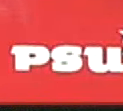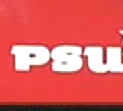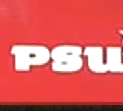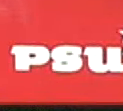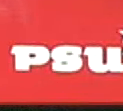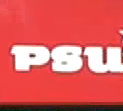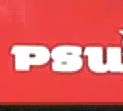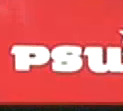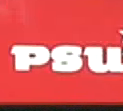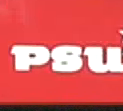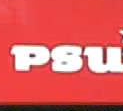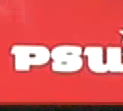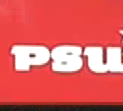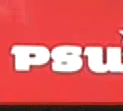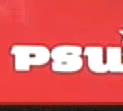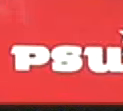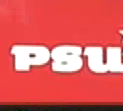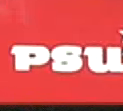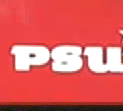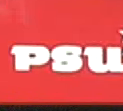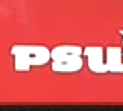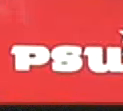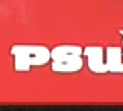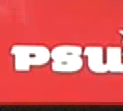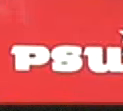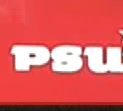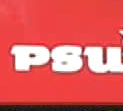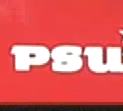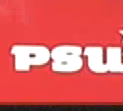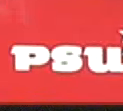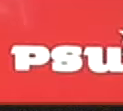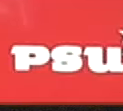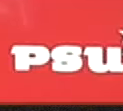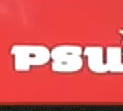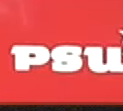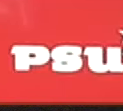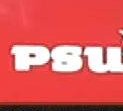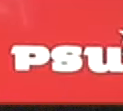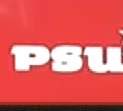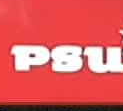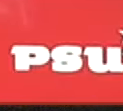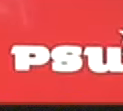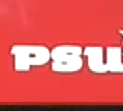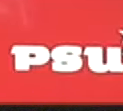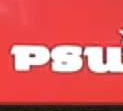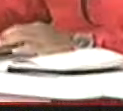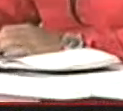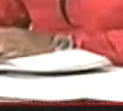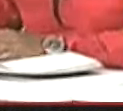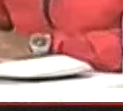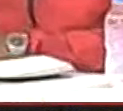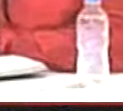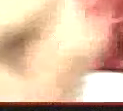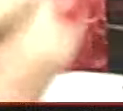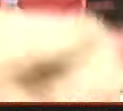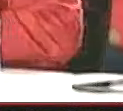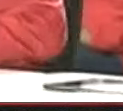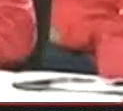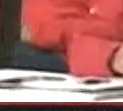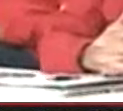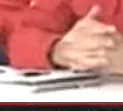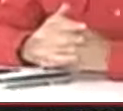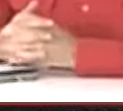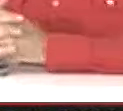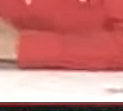Unido de Venezuela y la JPSUV, Experiencia y Juventud. La fuerza del